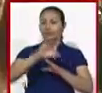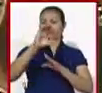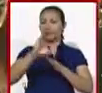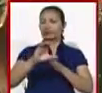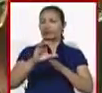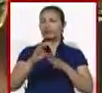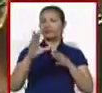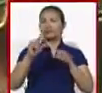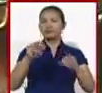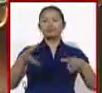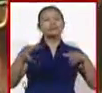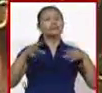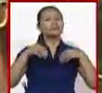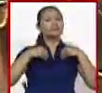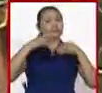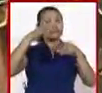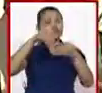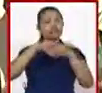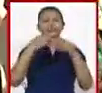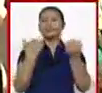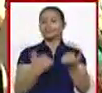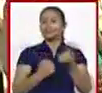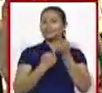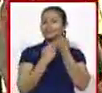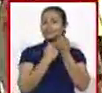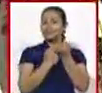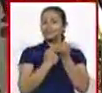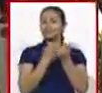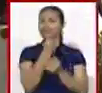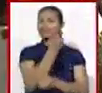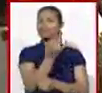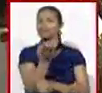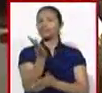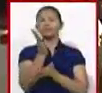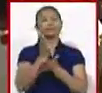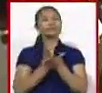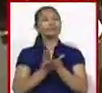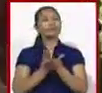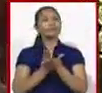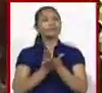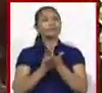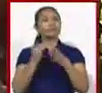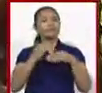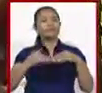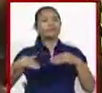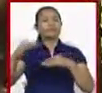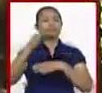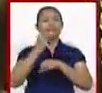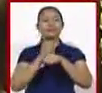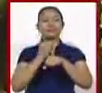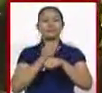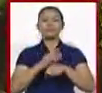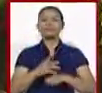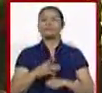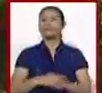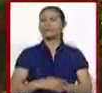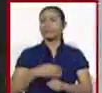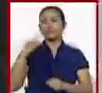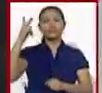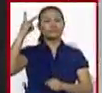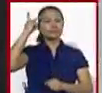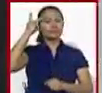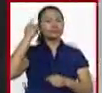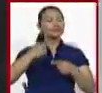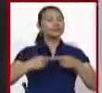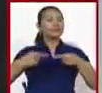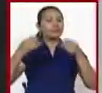totalmente rechazados en las urnas y hoy apoyados por alguna parte jerarca de la Iglesia, partidos